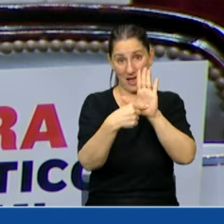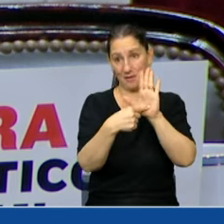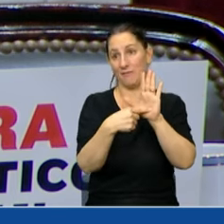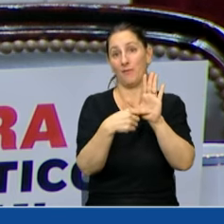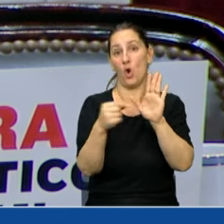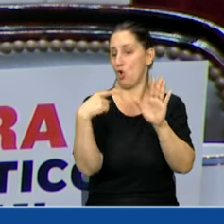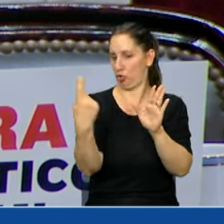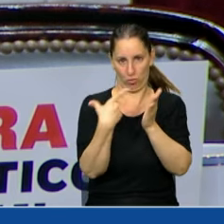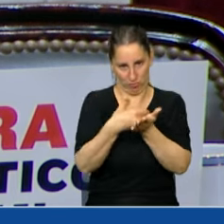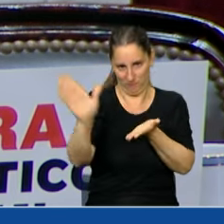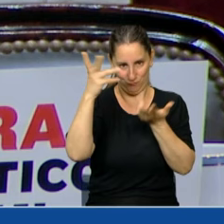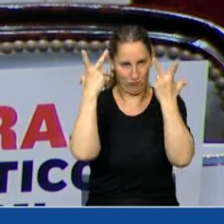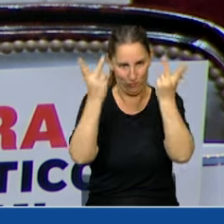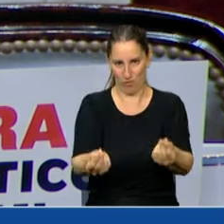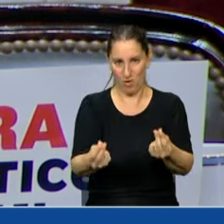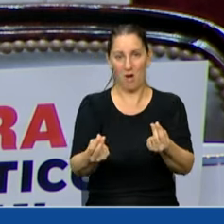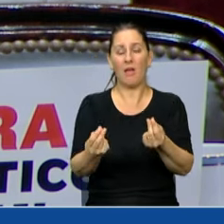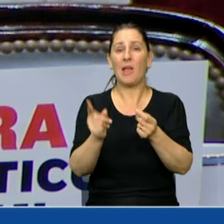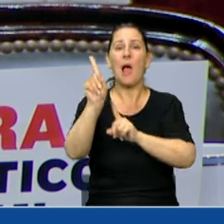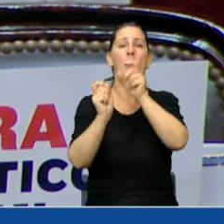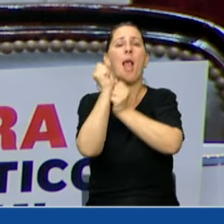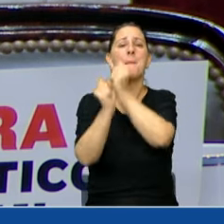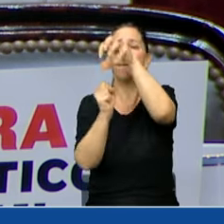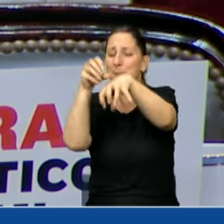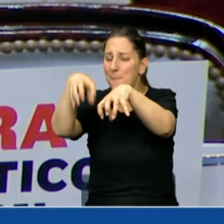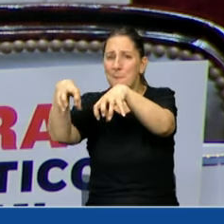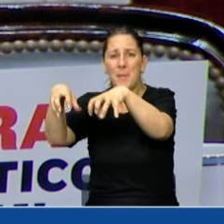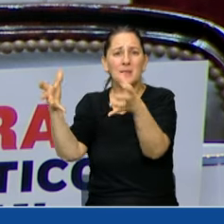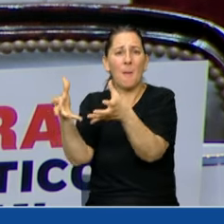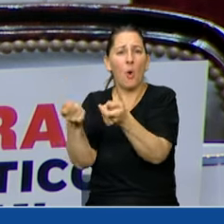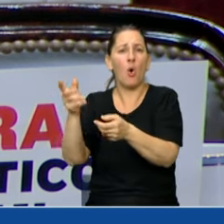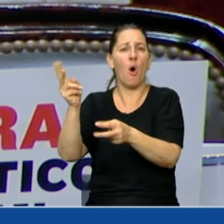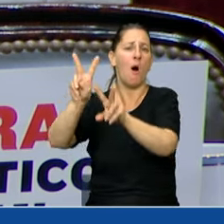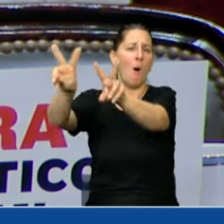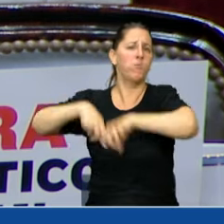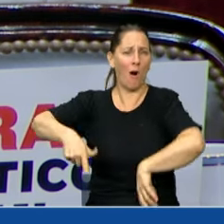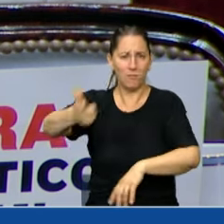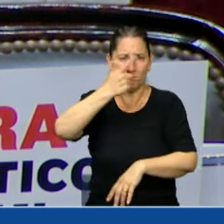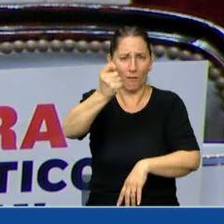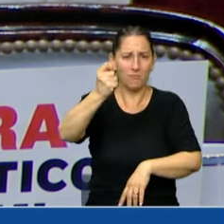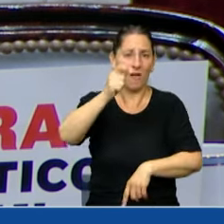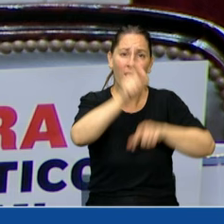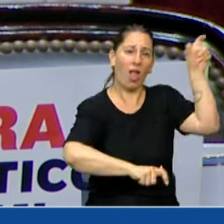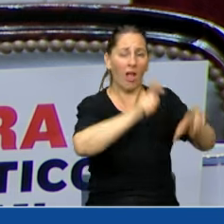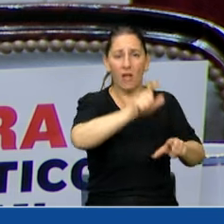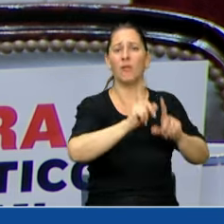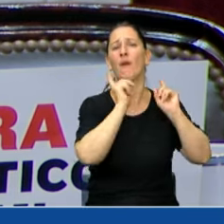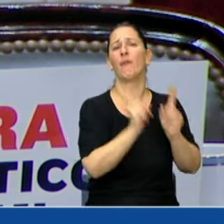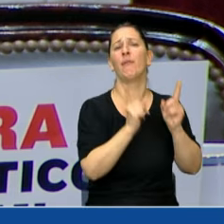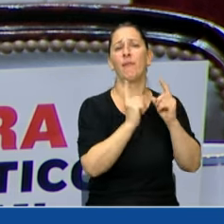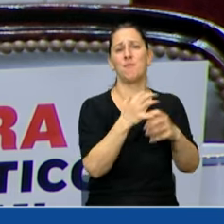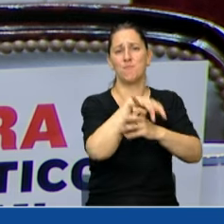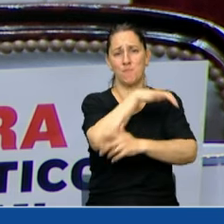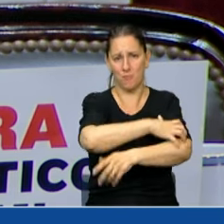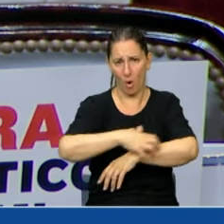vamos a rechazar que es que un puñado de empresas se llenan los bolsillos y la mayoría de la población sigue sumida la